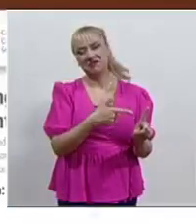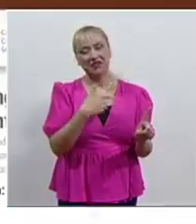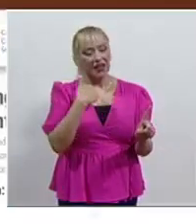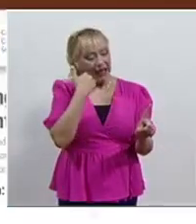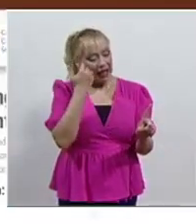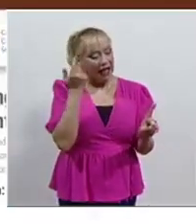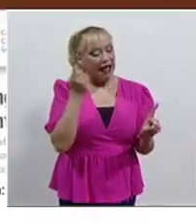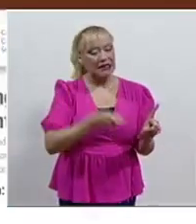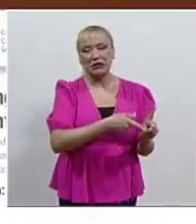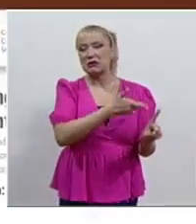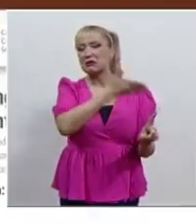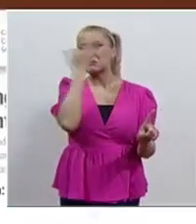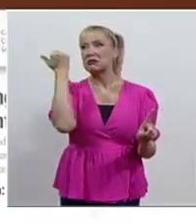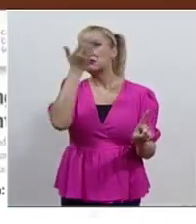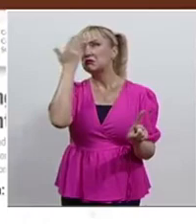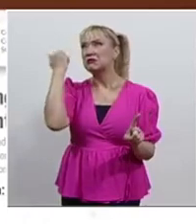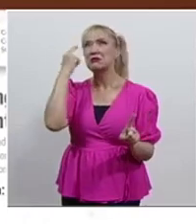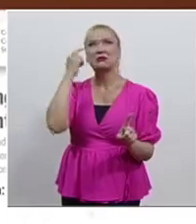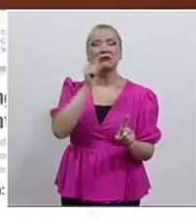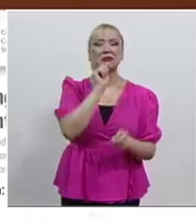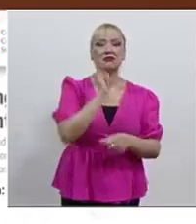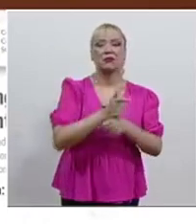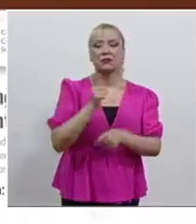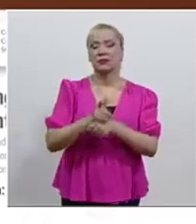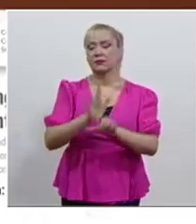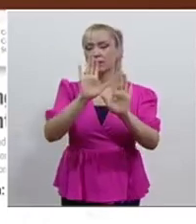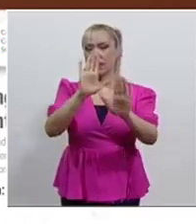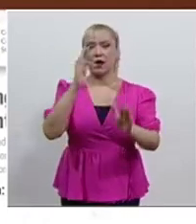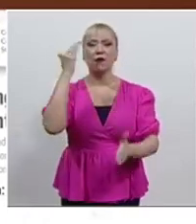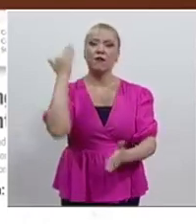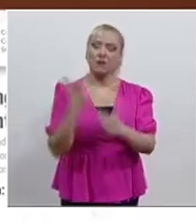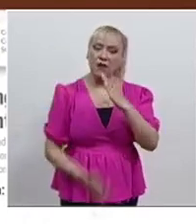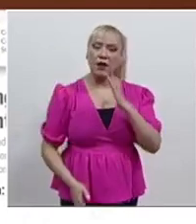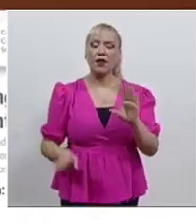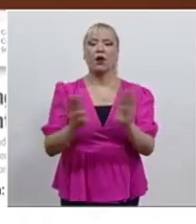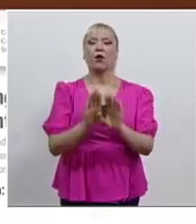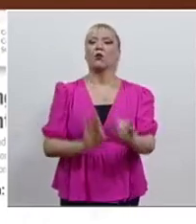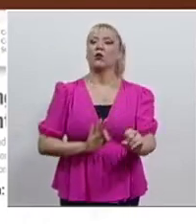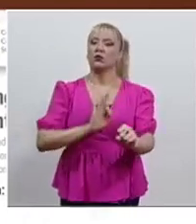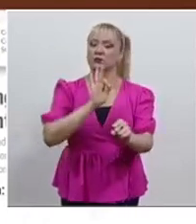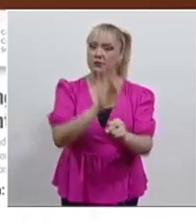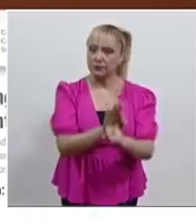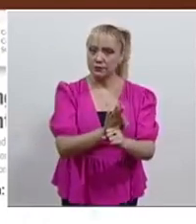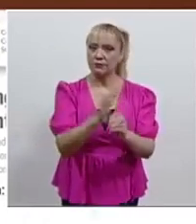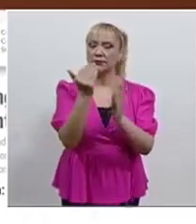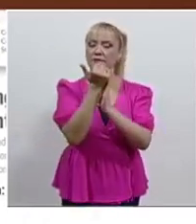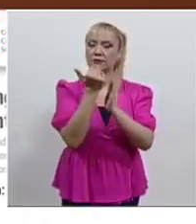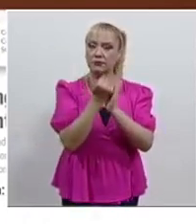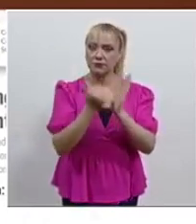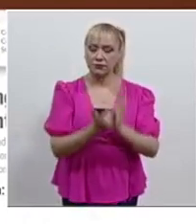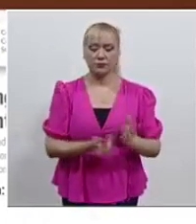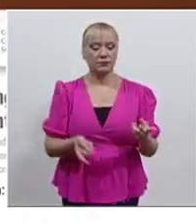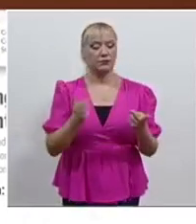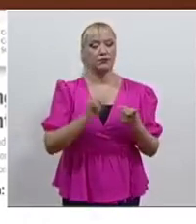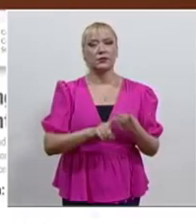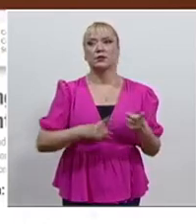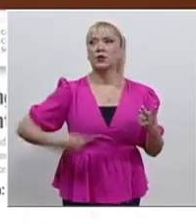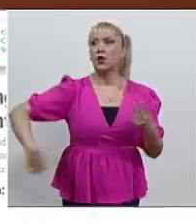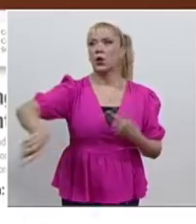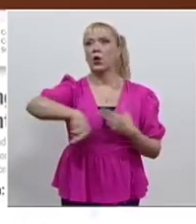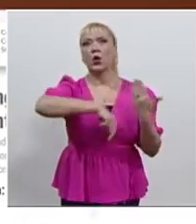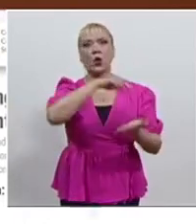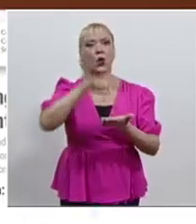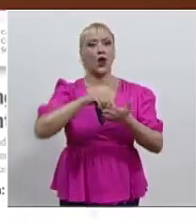Tenemos grandes retos que tienen que ver con la efectividad de las medidas de protección, que tienen que ver con la creación de entornos